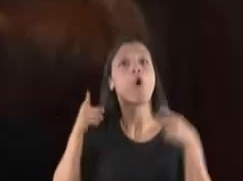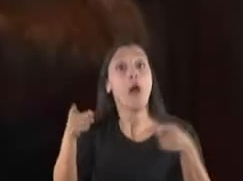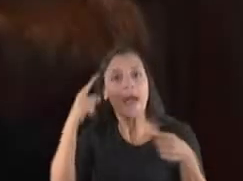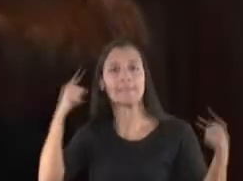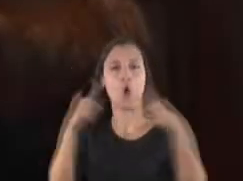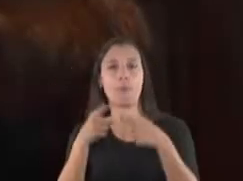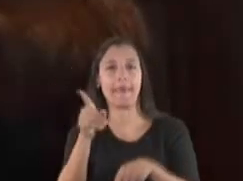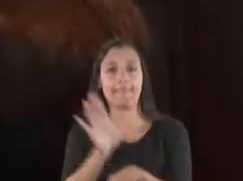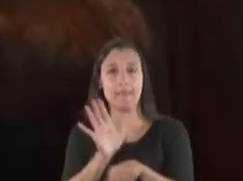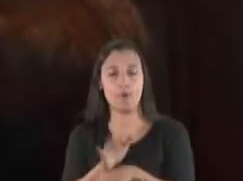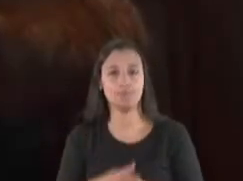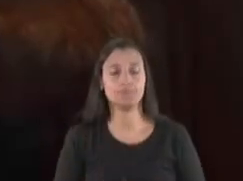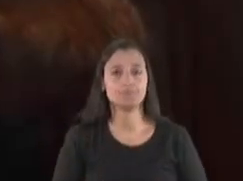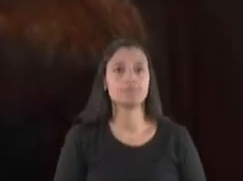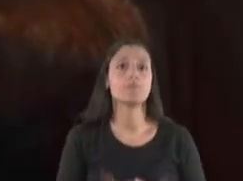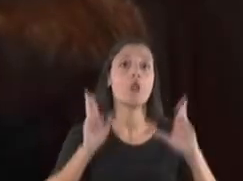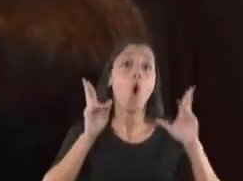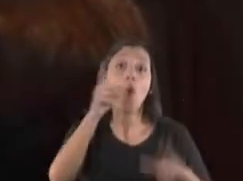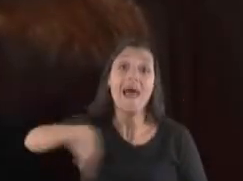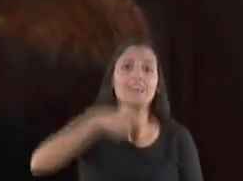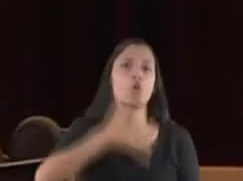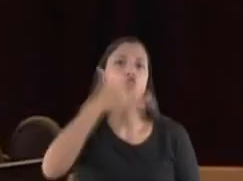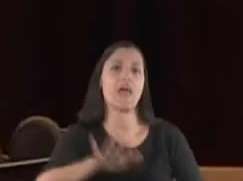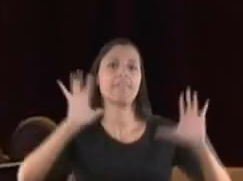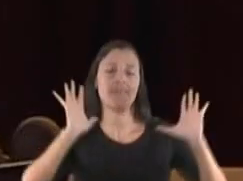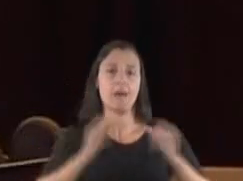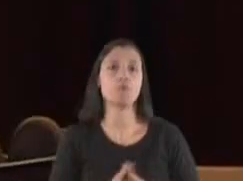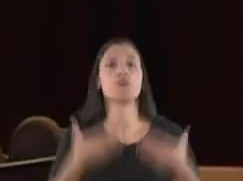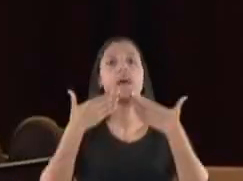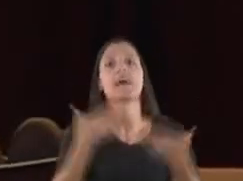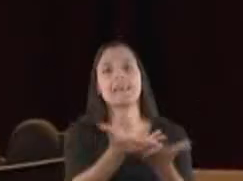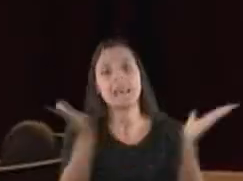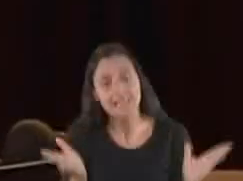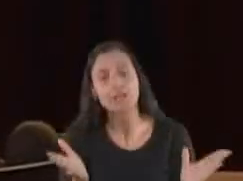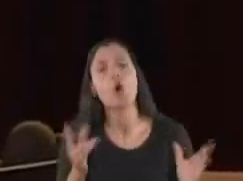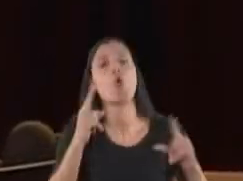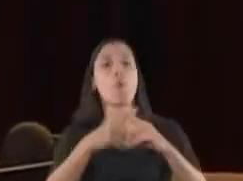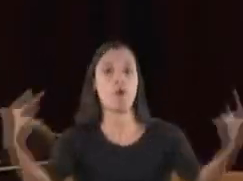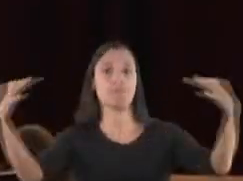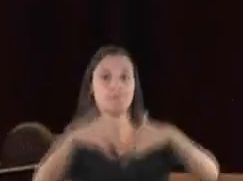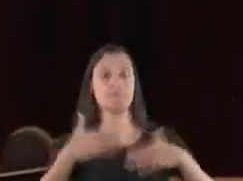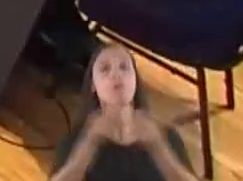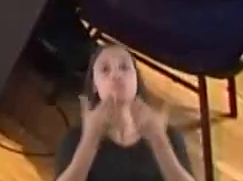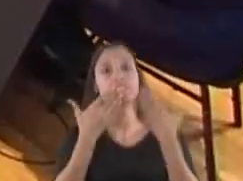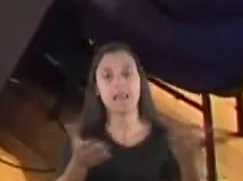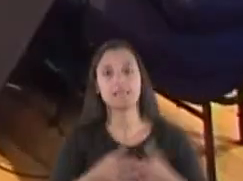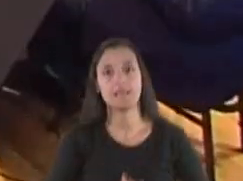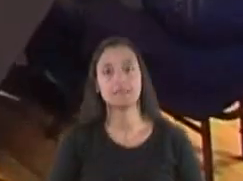el secreto. Ojalá lo entendamos. Gracias a todos y a todas por haber estado aquí. Muchas